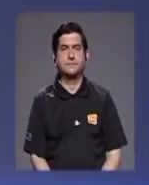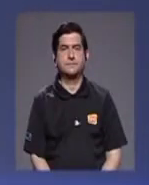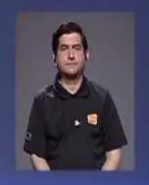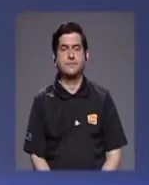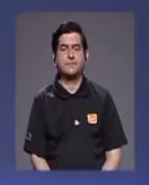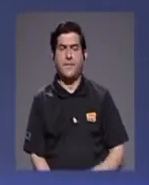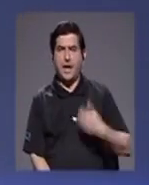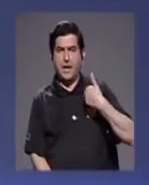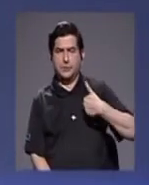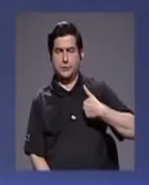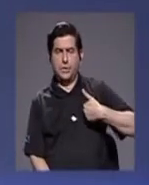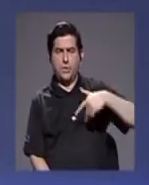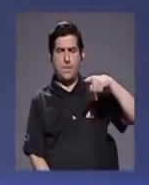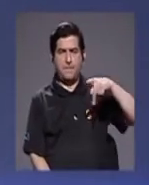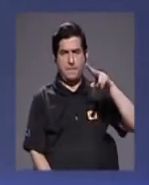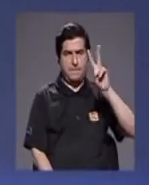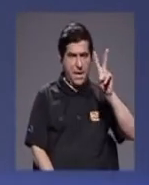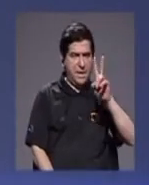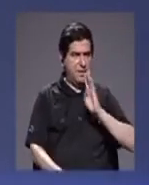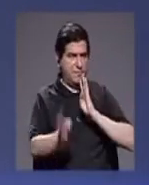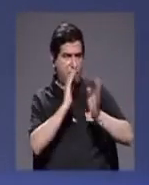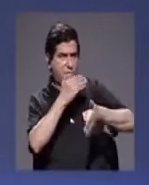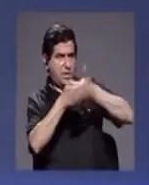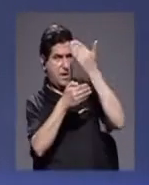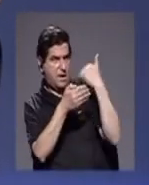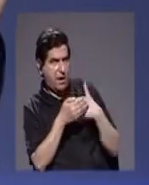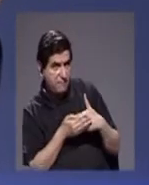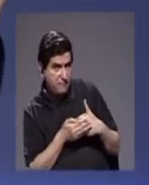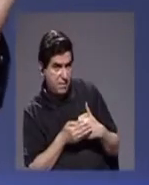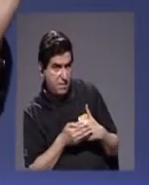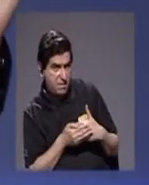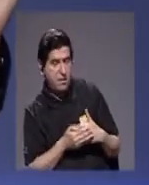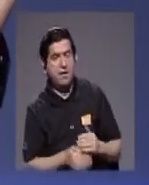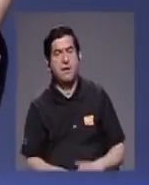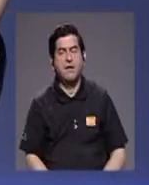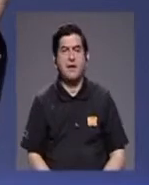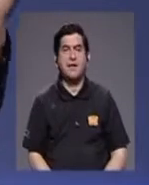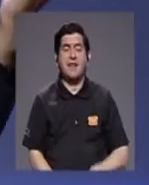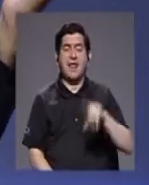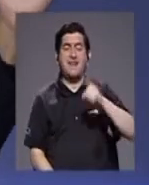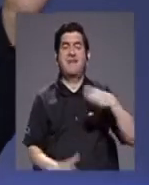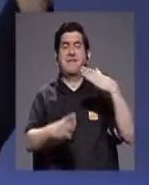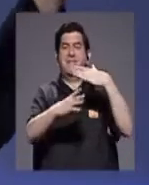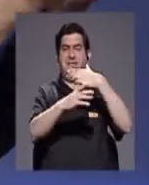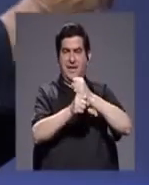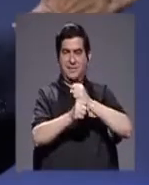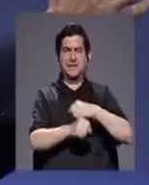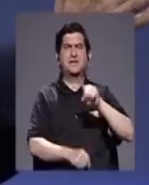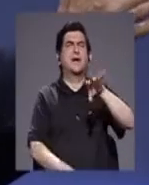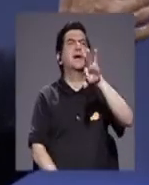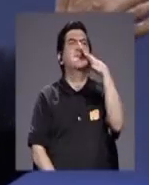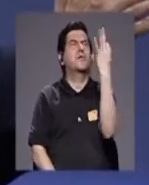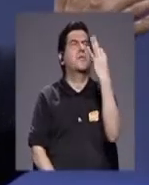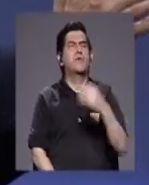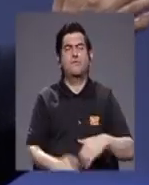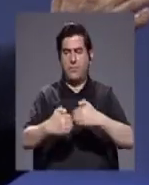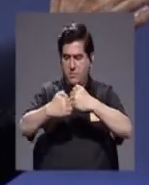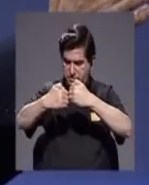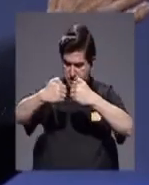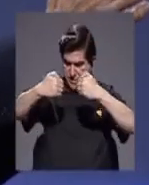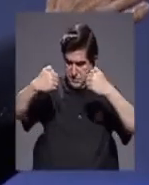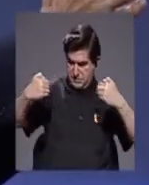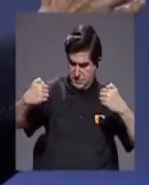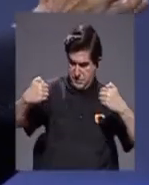Don Pablo Vargas nos hablaba de lo que debemos hacer, y de alguna manera separado